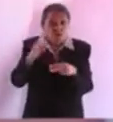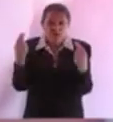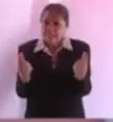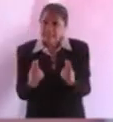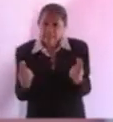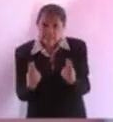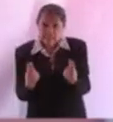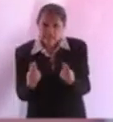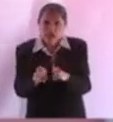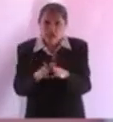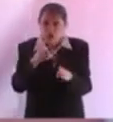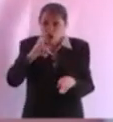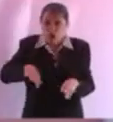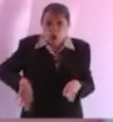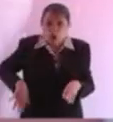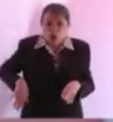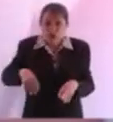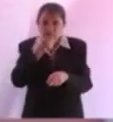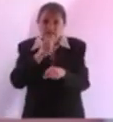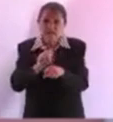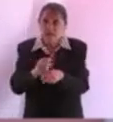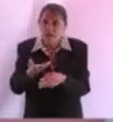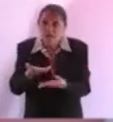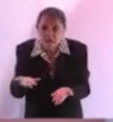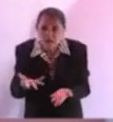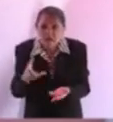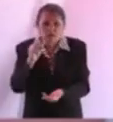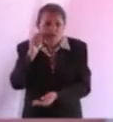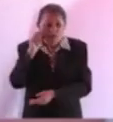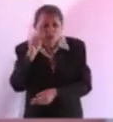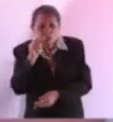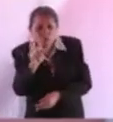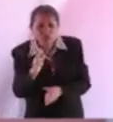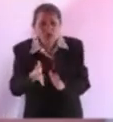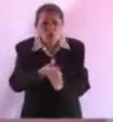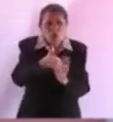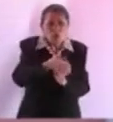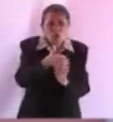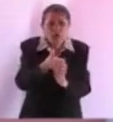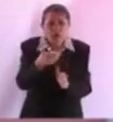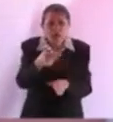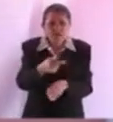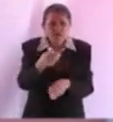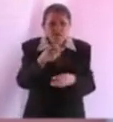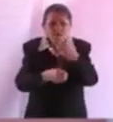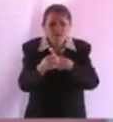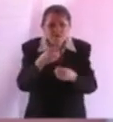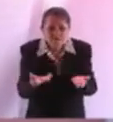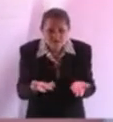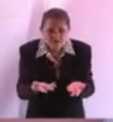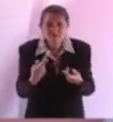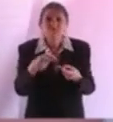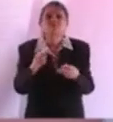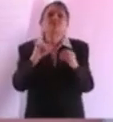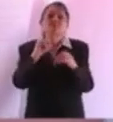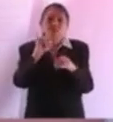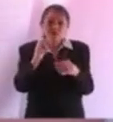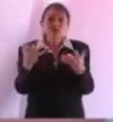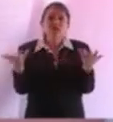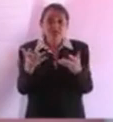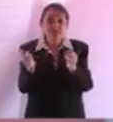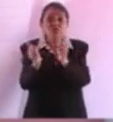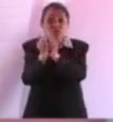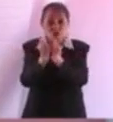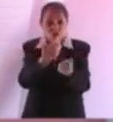secretaria, pues no se ven muchos estas obras, y estas obras créeme que nosotros estamos haciendo mucho con todos los presidentes